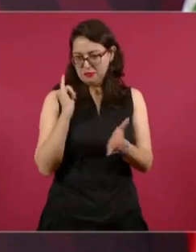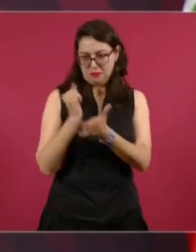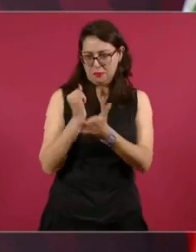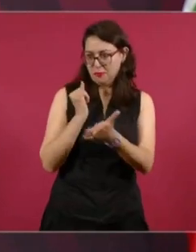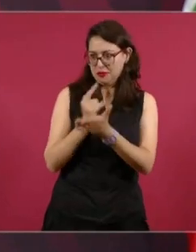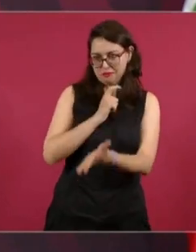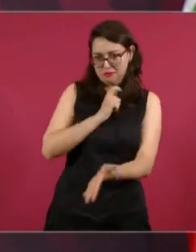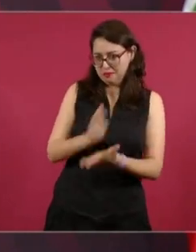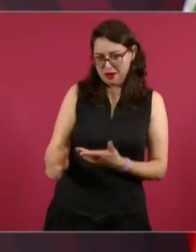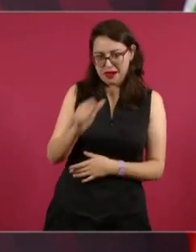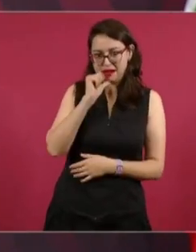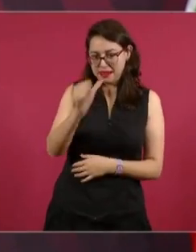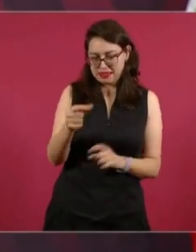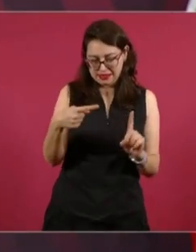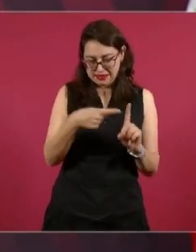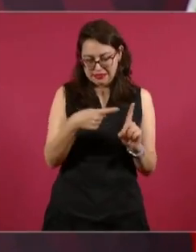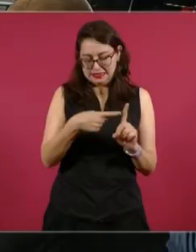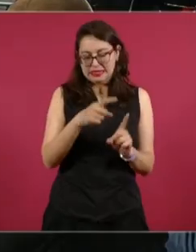porque si no